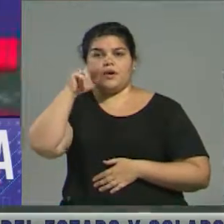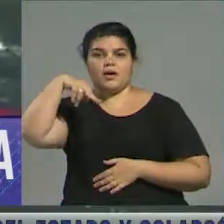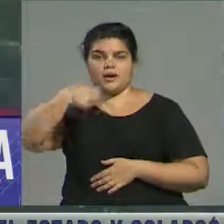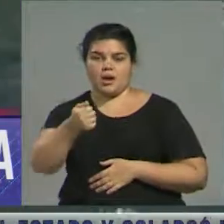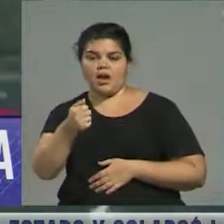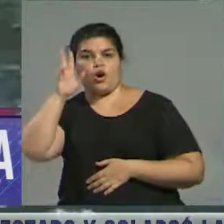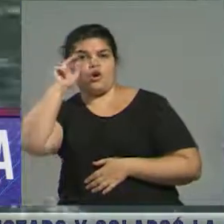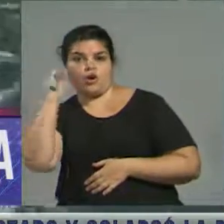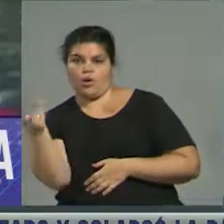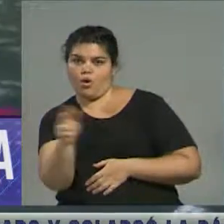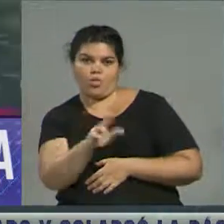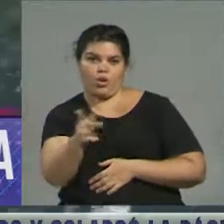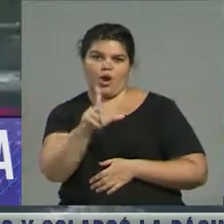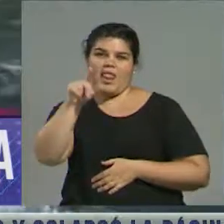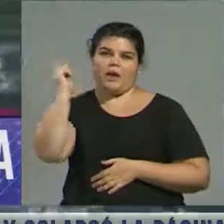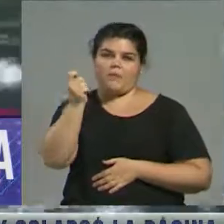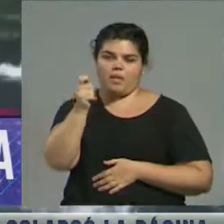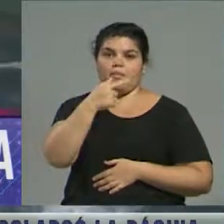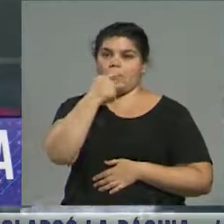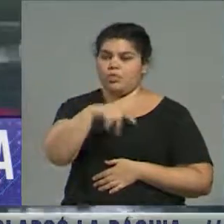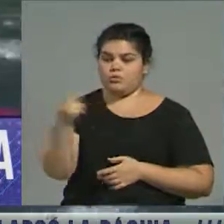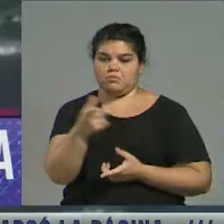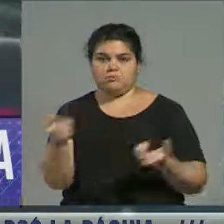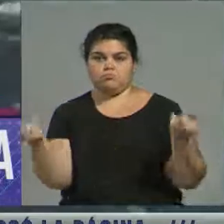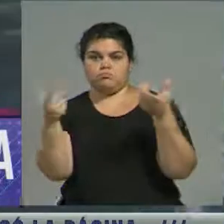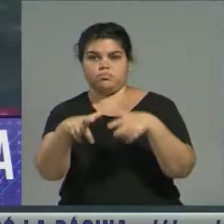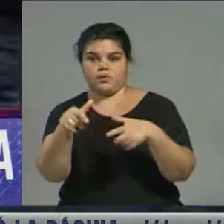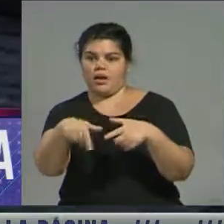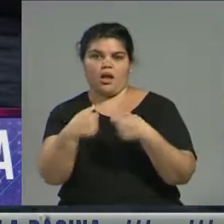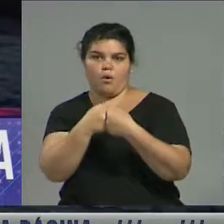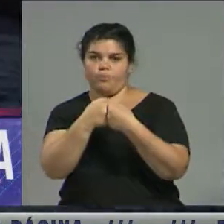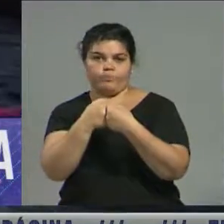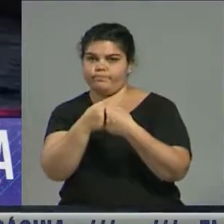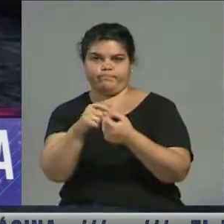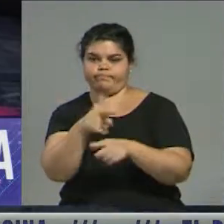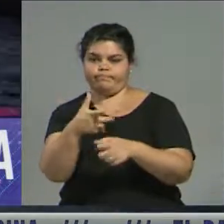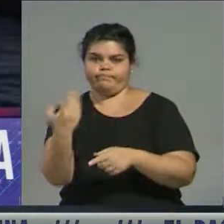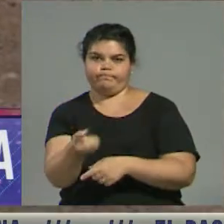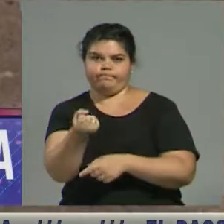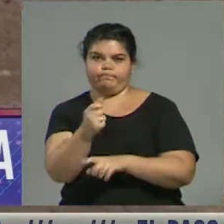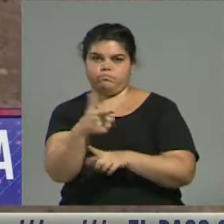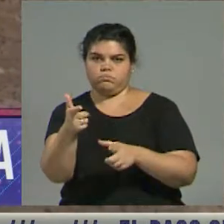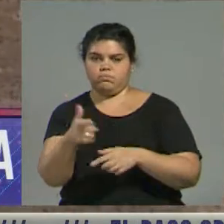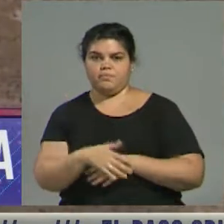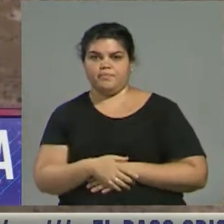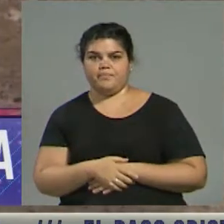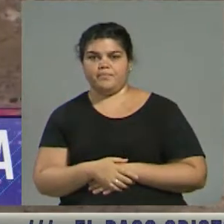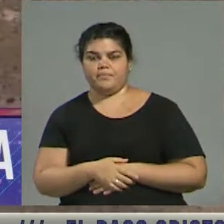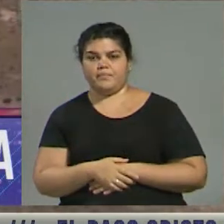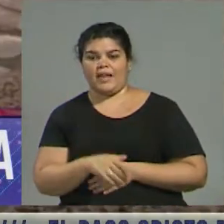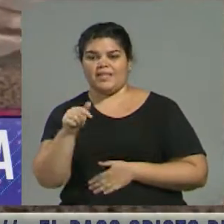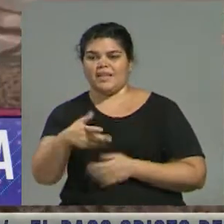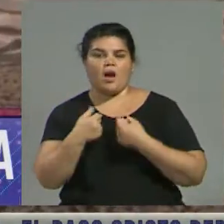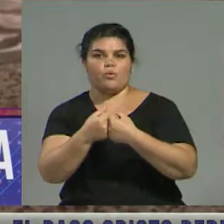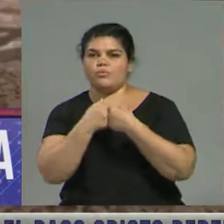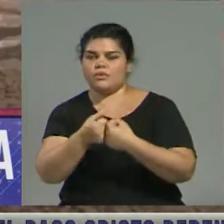gobernador Cornejo, y fracasó no habiendo podido llegar a un acuerdo que era tan